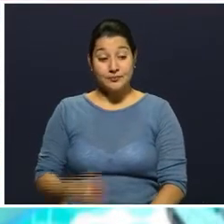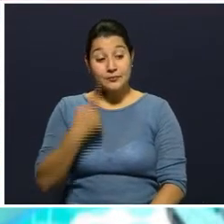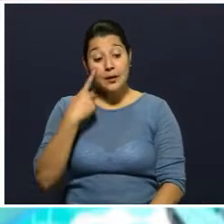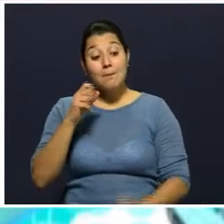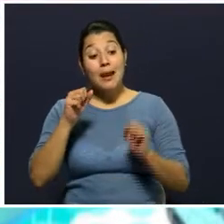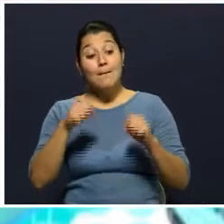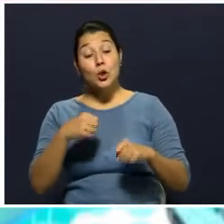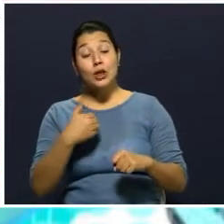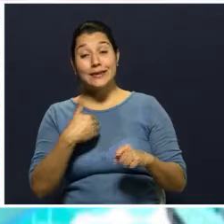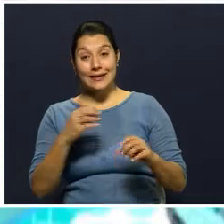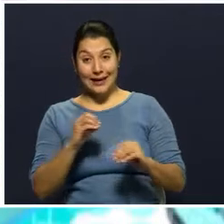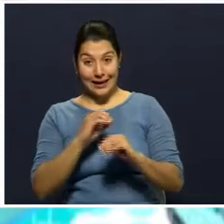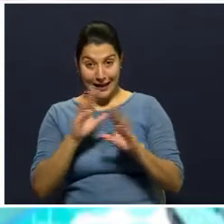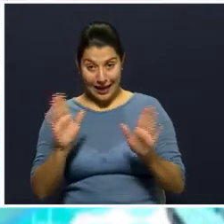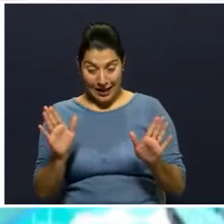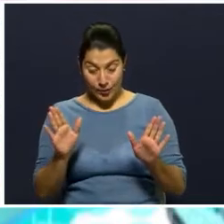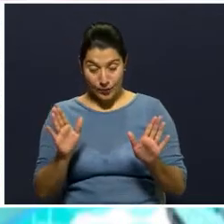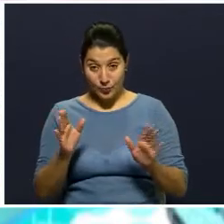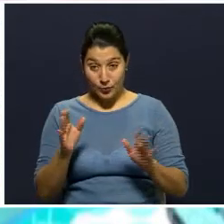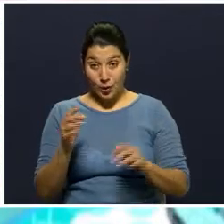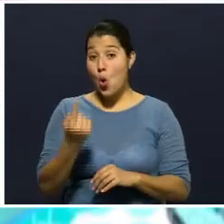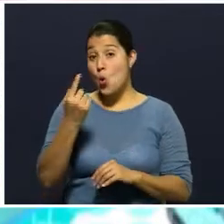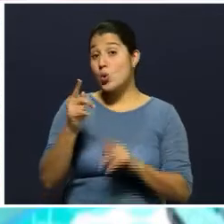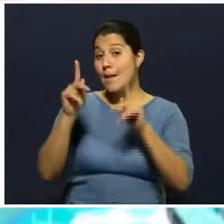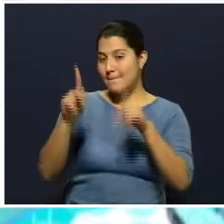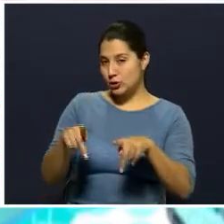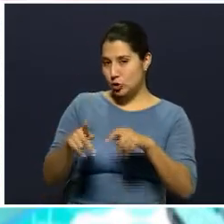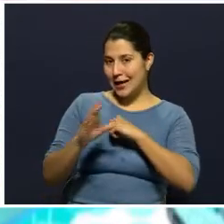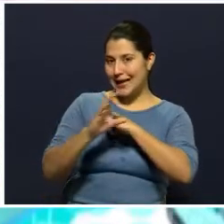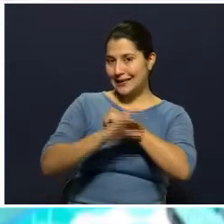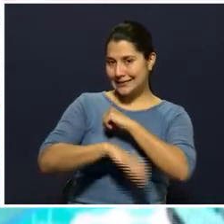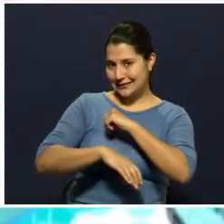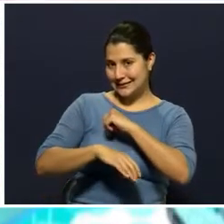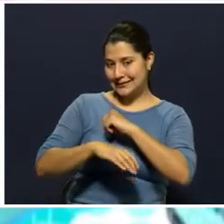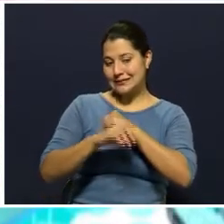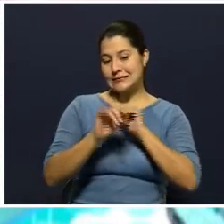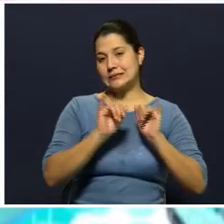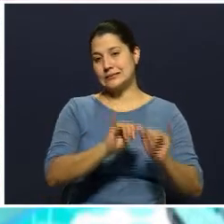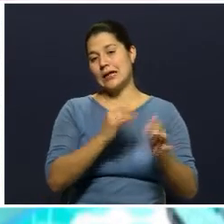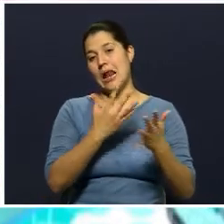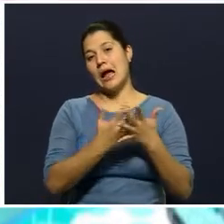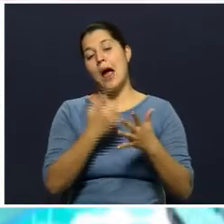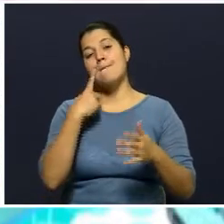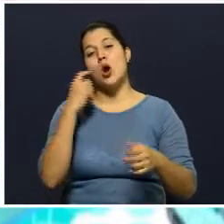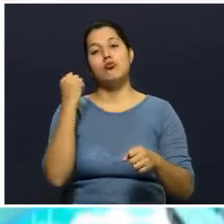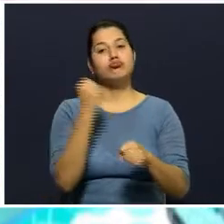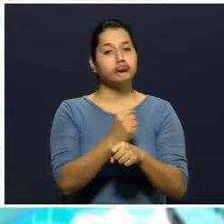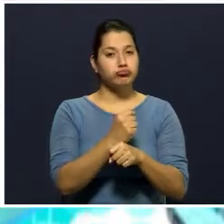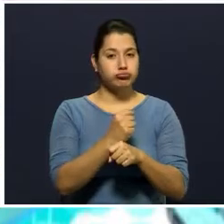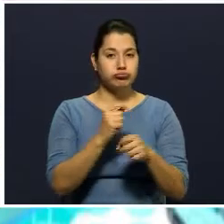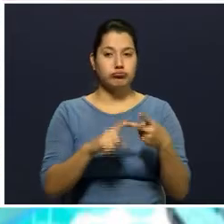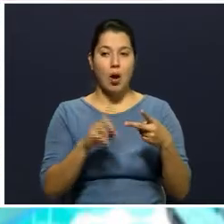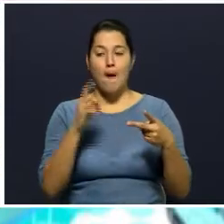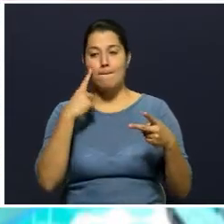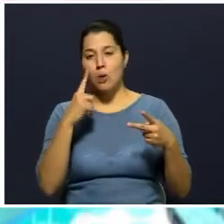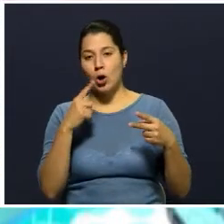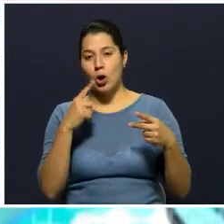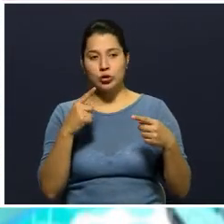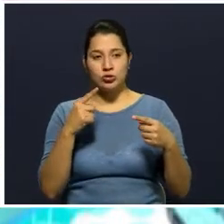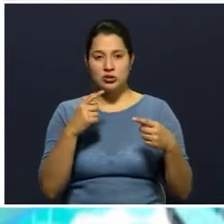estar claros, una persona condenada por homicidio, por una acción violenta,